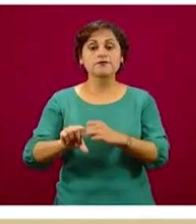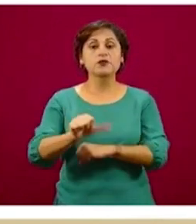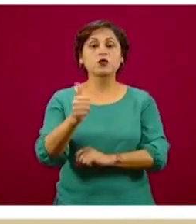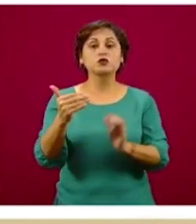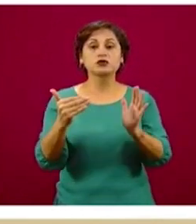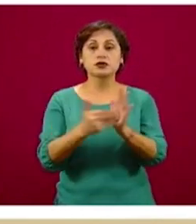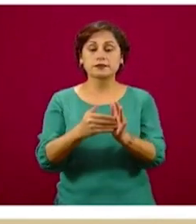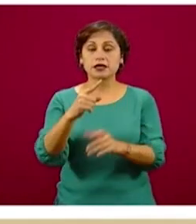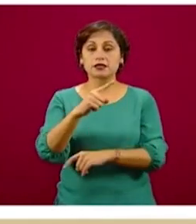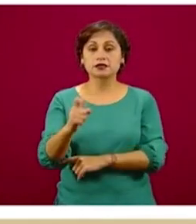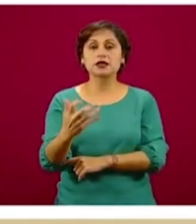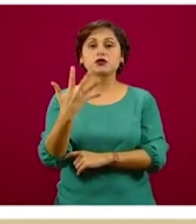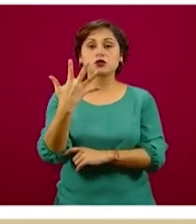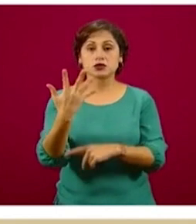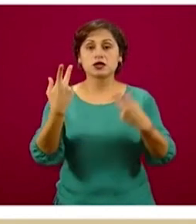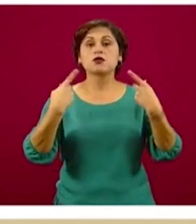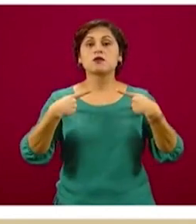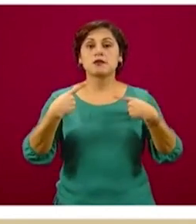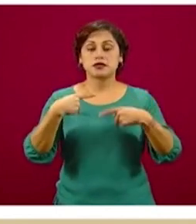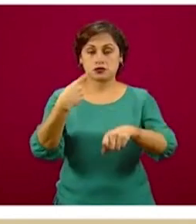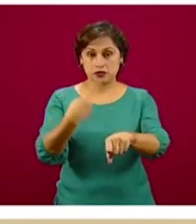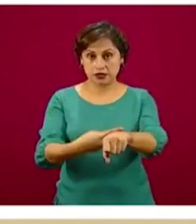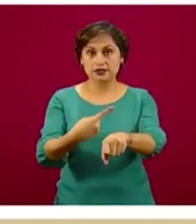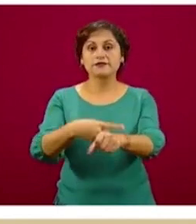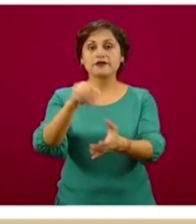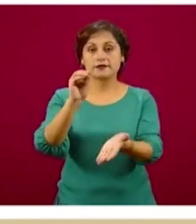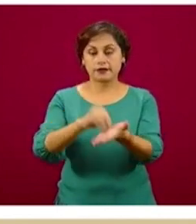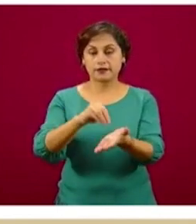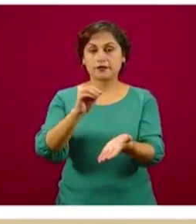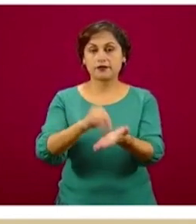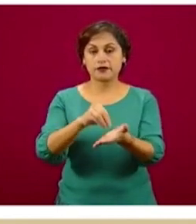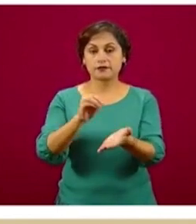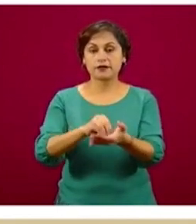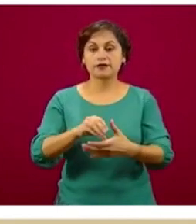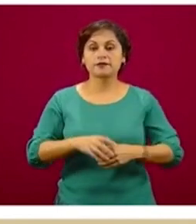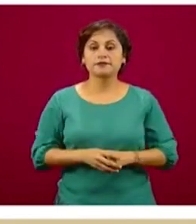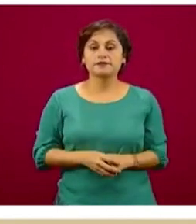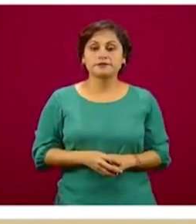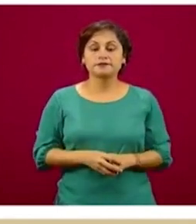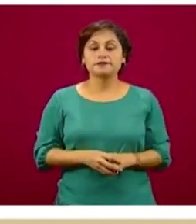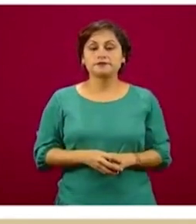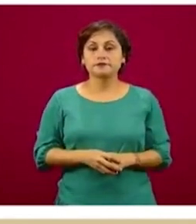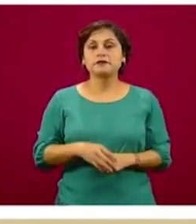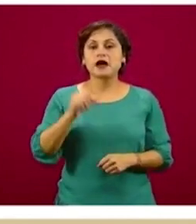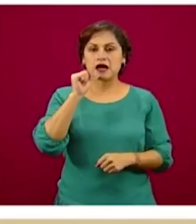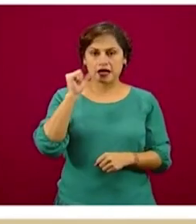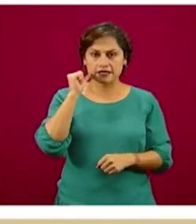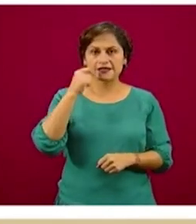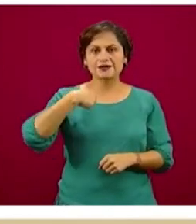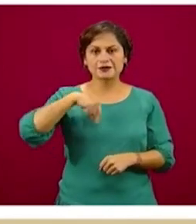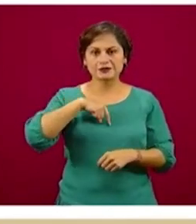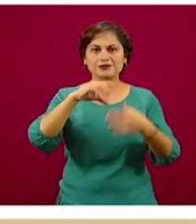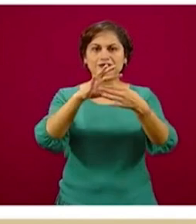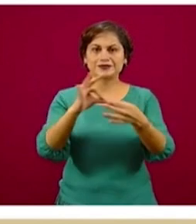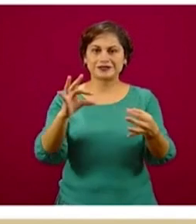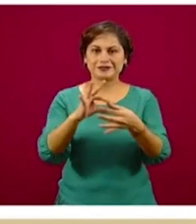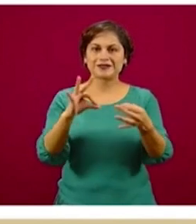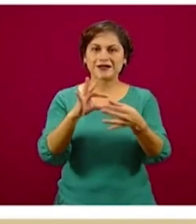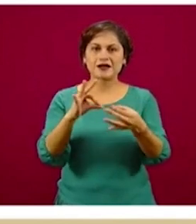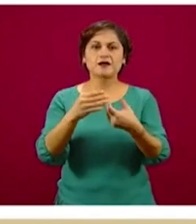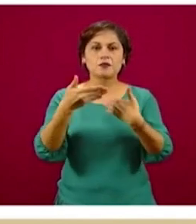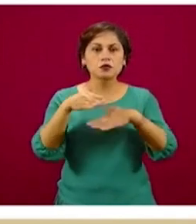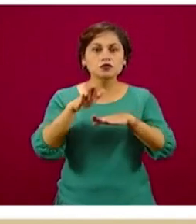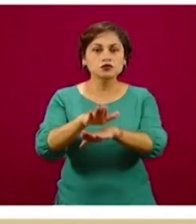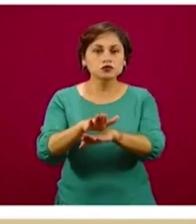casos registrados y ayer dábamos un poco de detalles sobre las razones de este número que apreciamos que